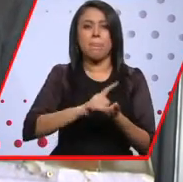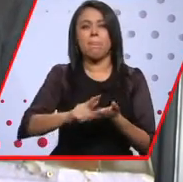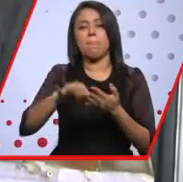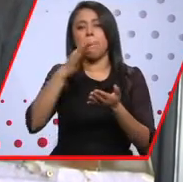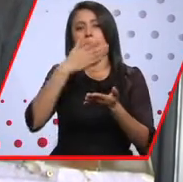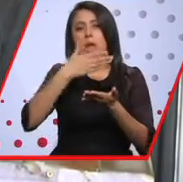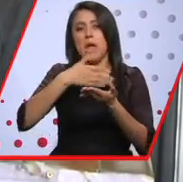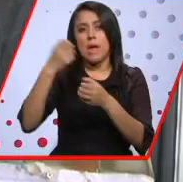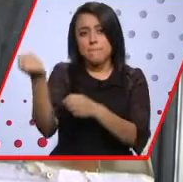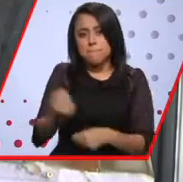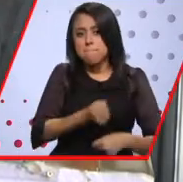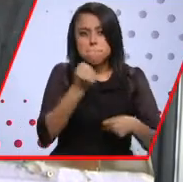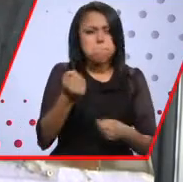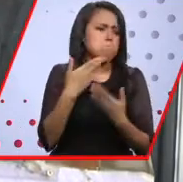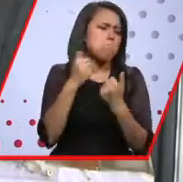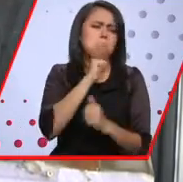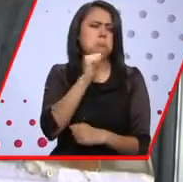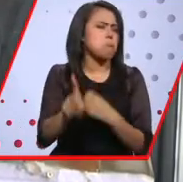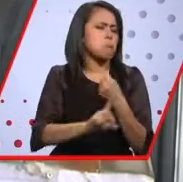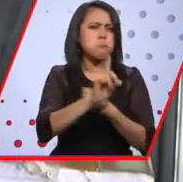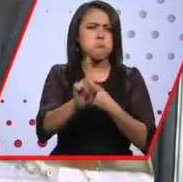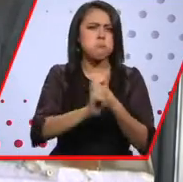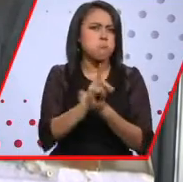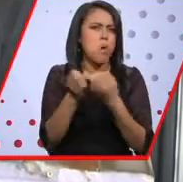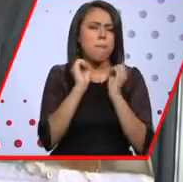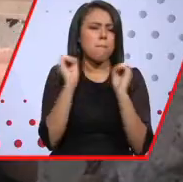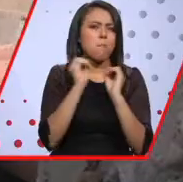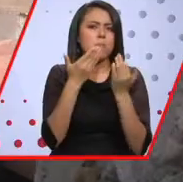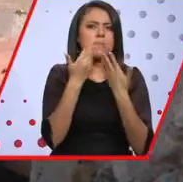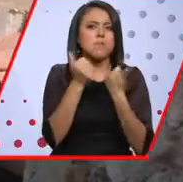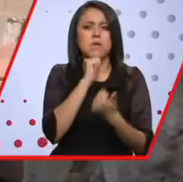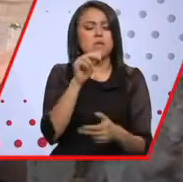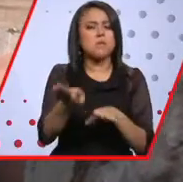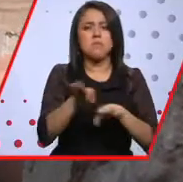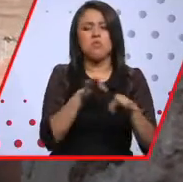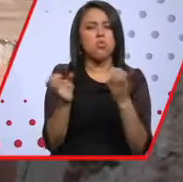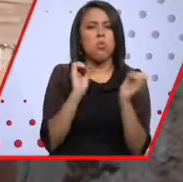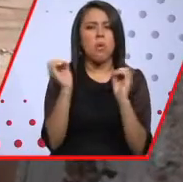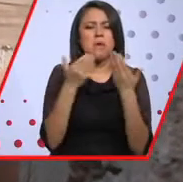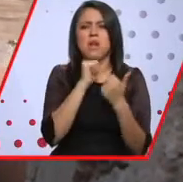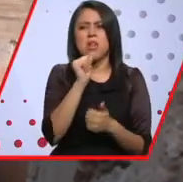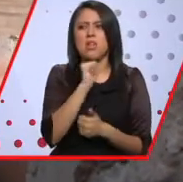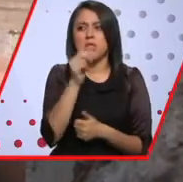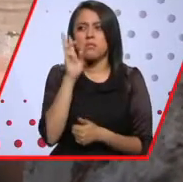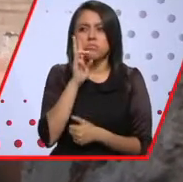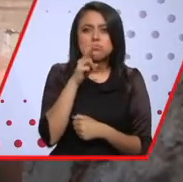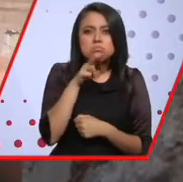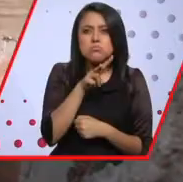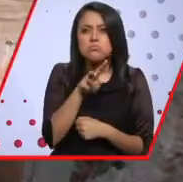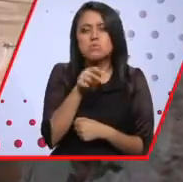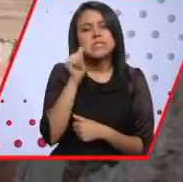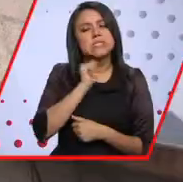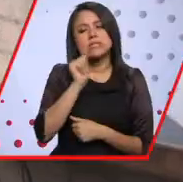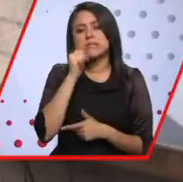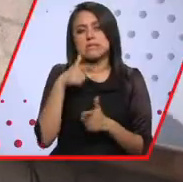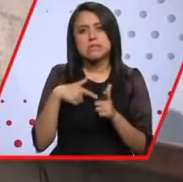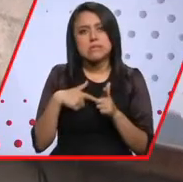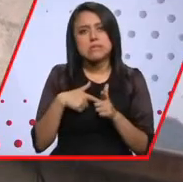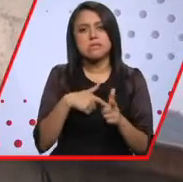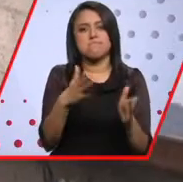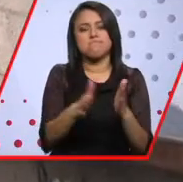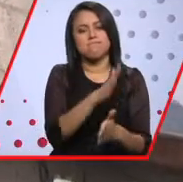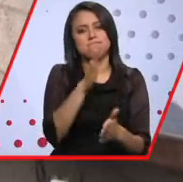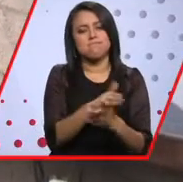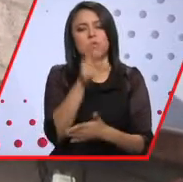estaba causando daño alguno, es más que ya no estaban trabajando. Al estar ahí, observamos que la obra continúa y la mujer